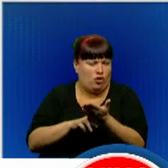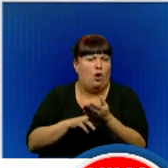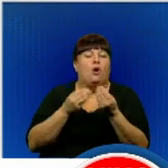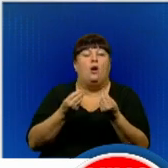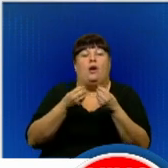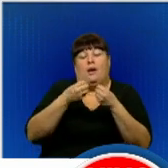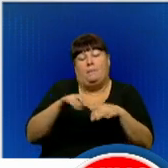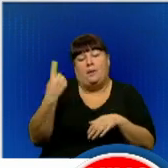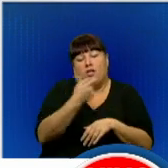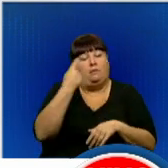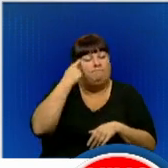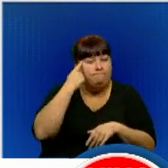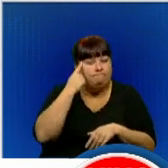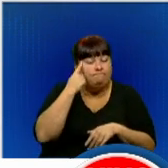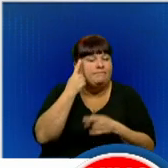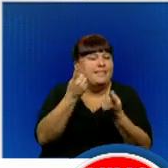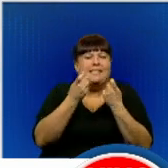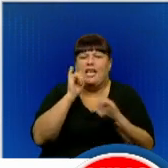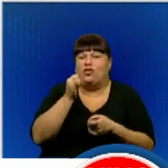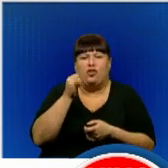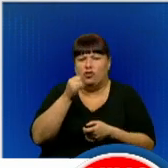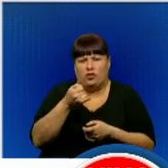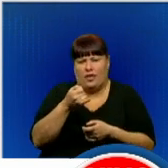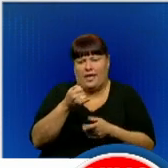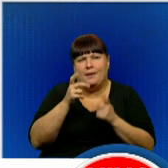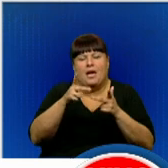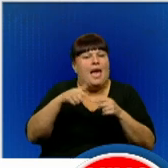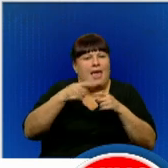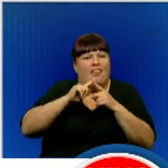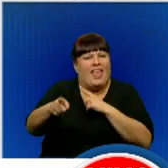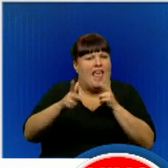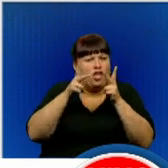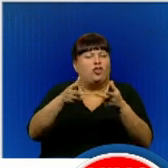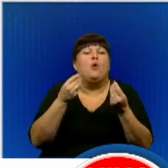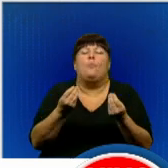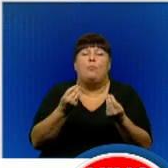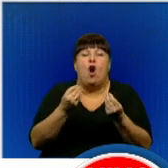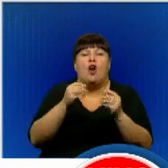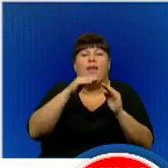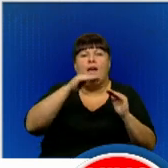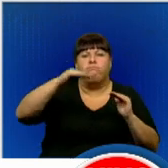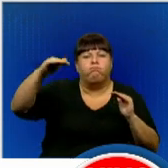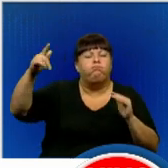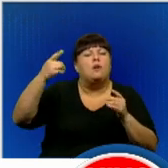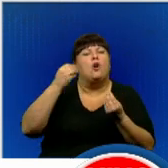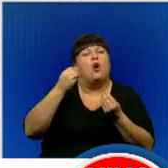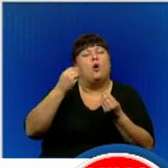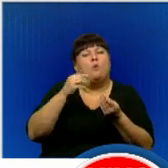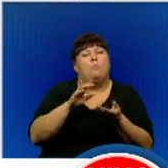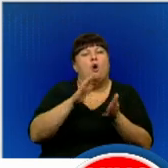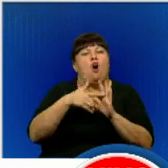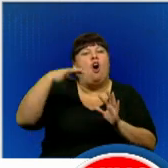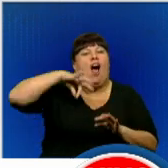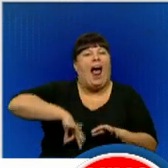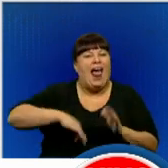del criterio que es necesario decirlo desde el vamos porque las escalas han sido establecidas desde el punto de vista de las